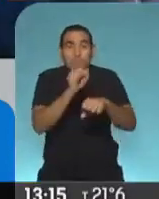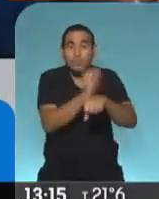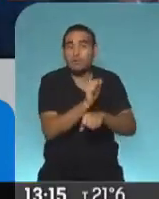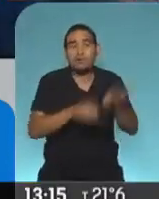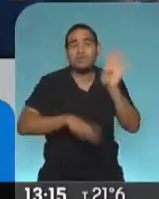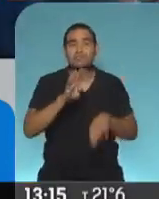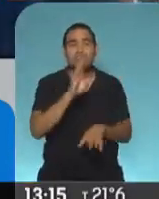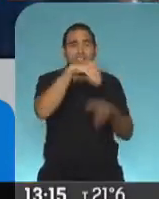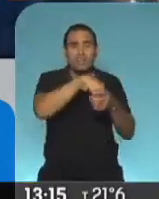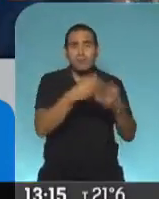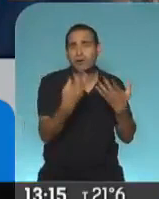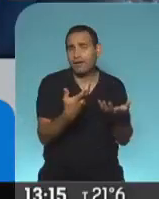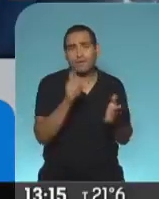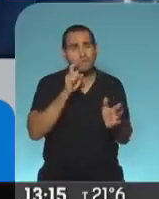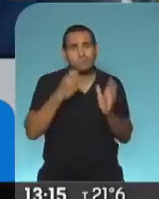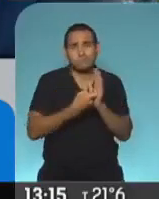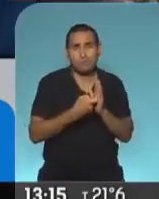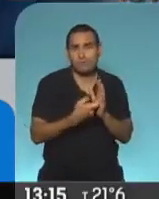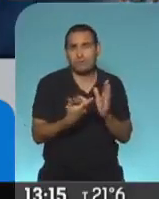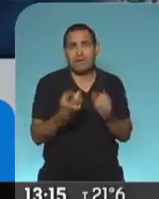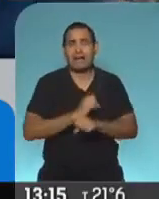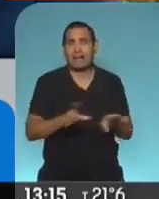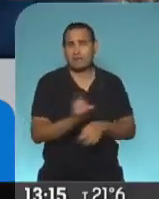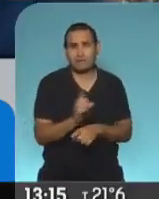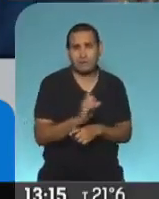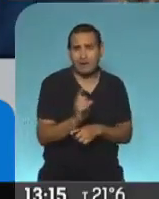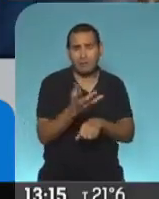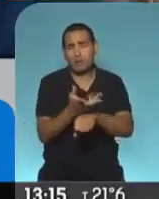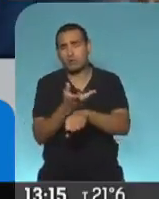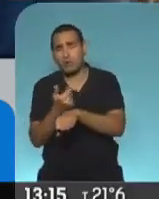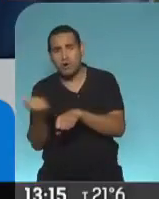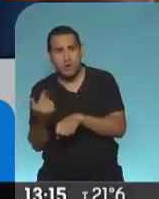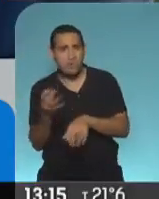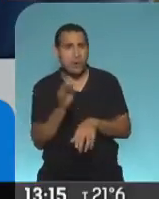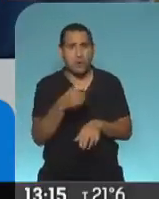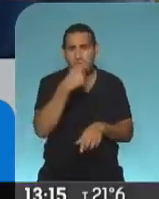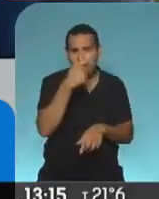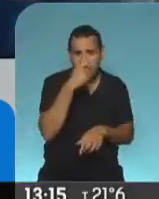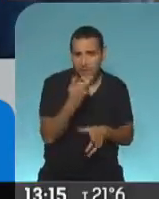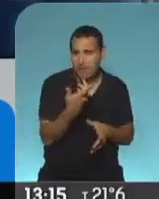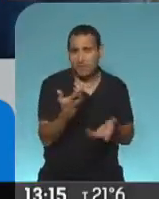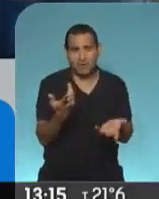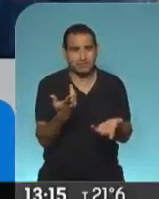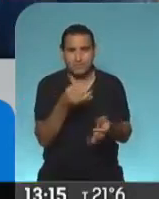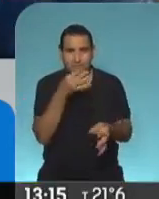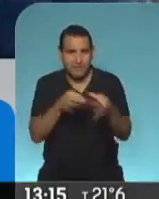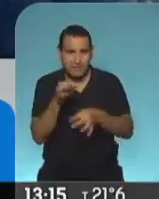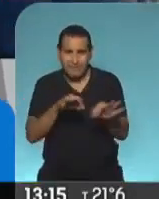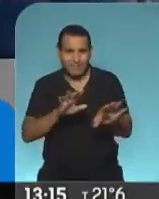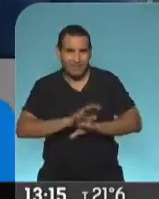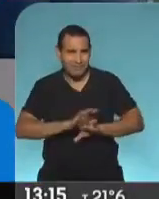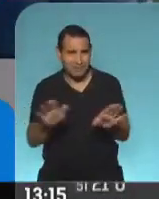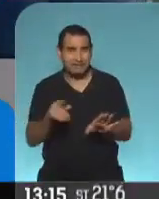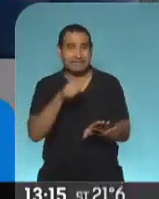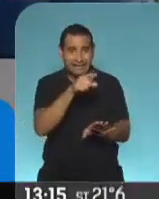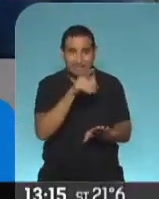están en la cárcel por pequeños delitos contra el patrimonio y por delitos de narcomenudeo, es decir, por comercio de pequeñas cantidades de estupefacientes.